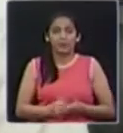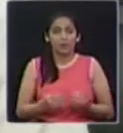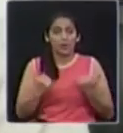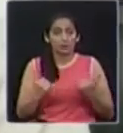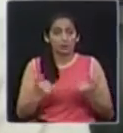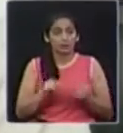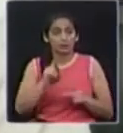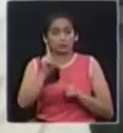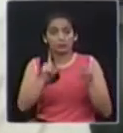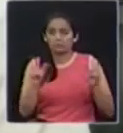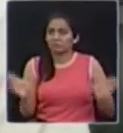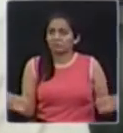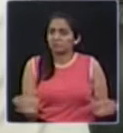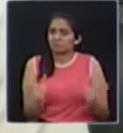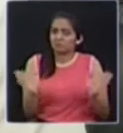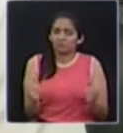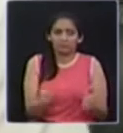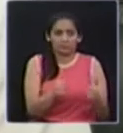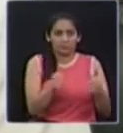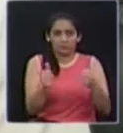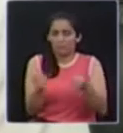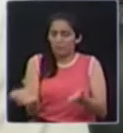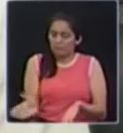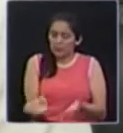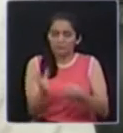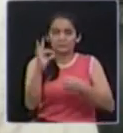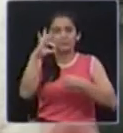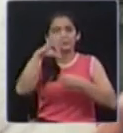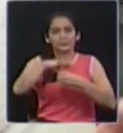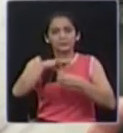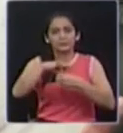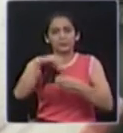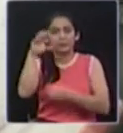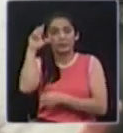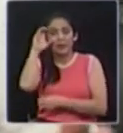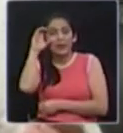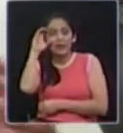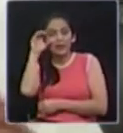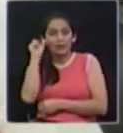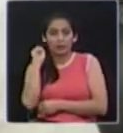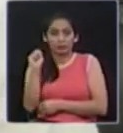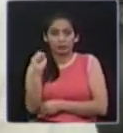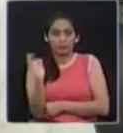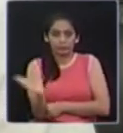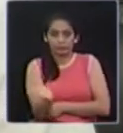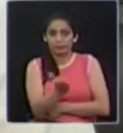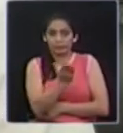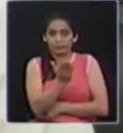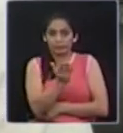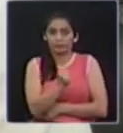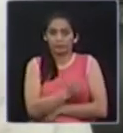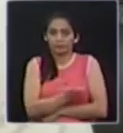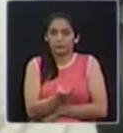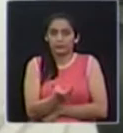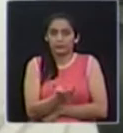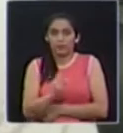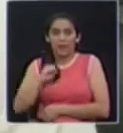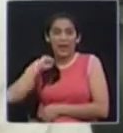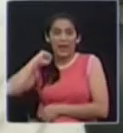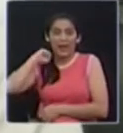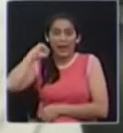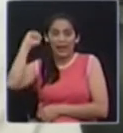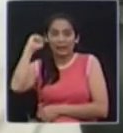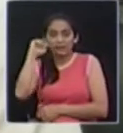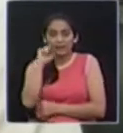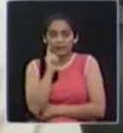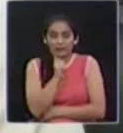nuestros votantes para que lo hagan por Guillermo Lasso. Pero esa es nuestra responsabilidad, pero la de ganar, la de